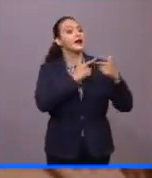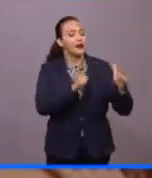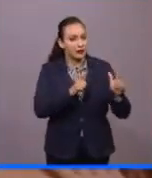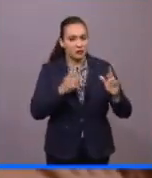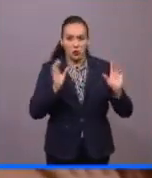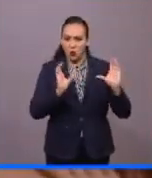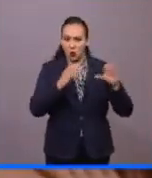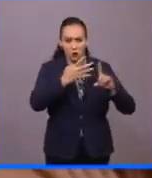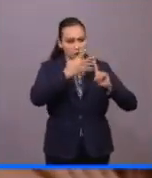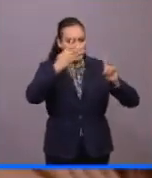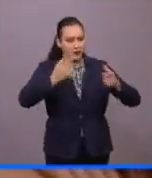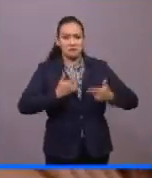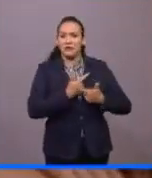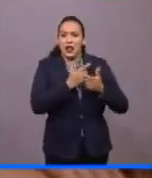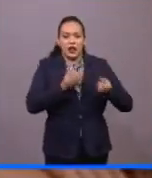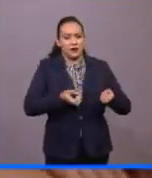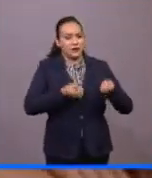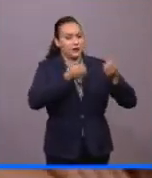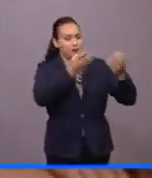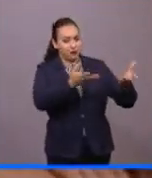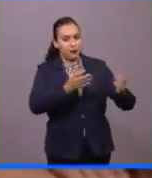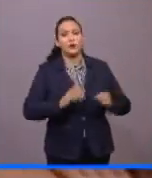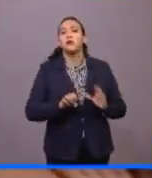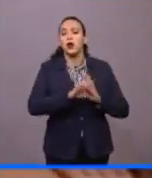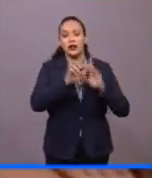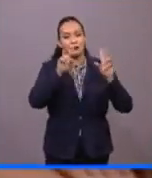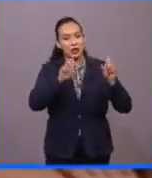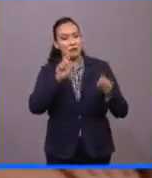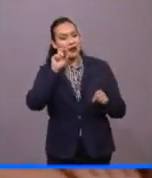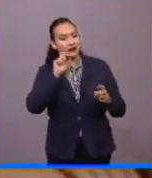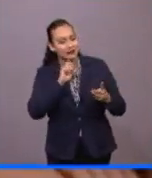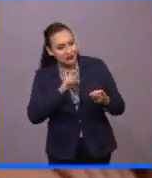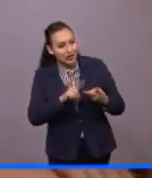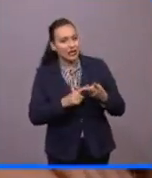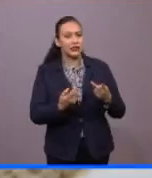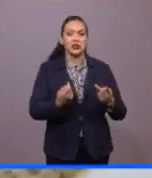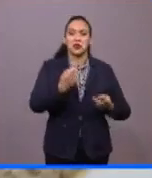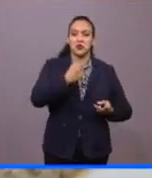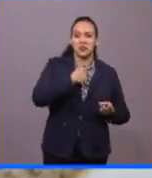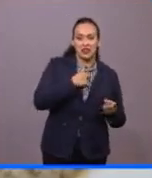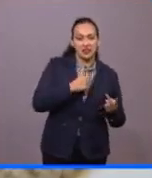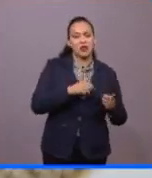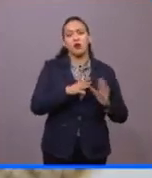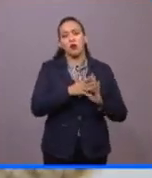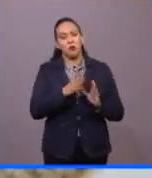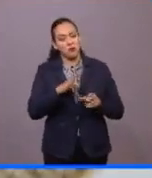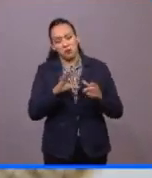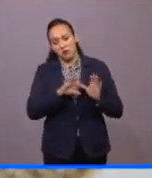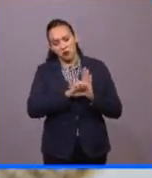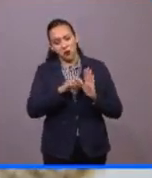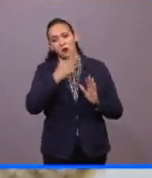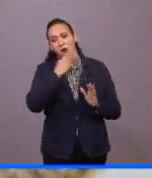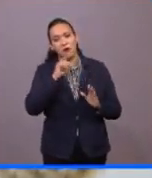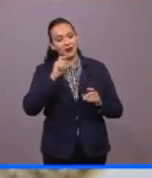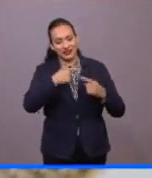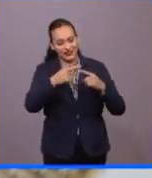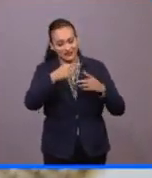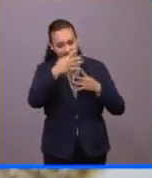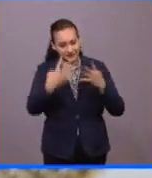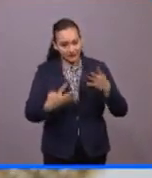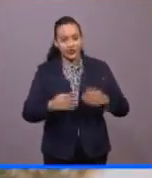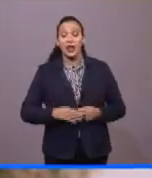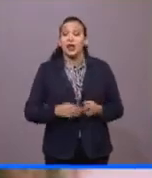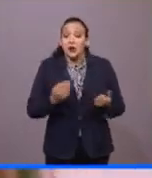como aquellos testimonios relacionados con la sexualidad y la identidad de género, tal como lo establece el derecho